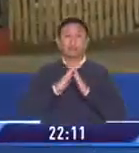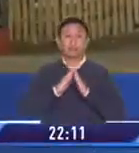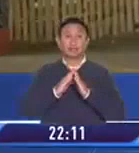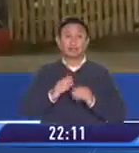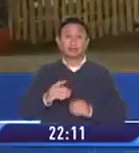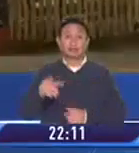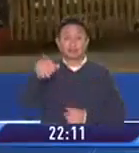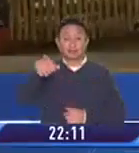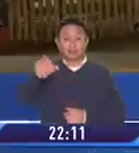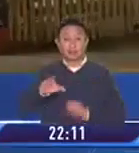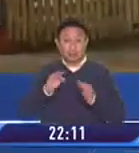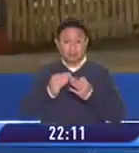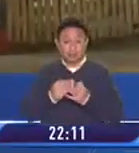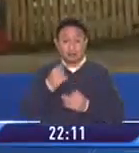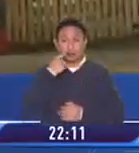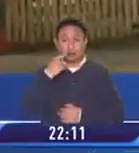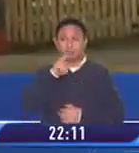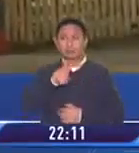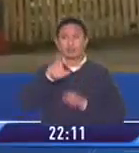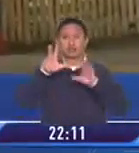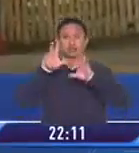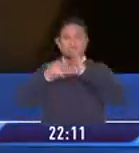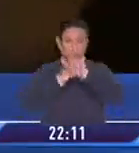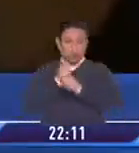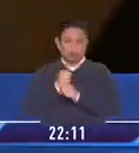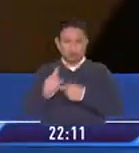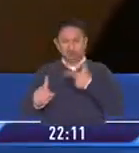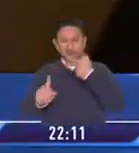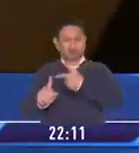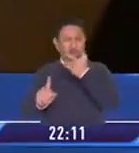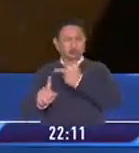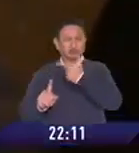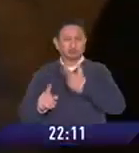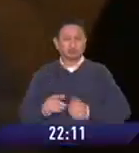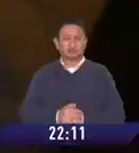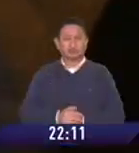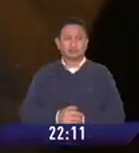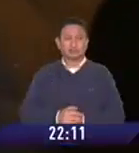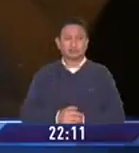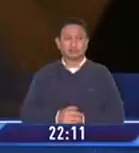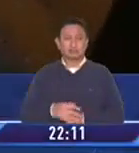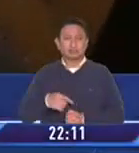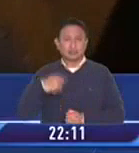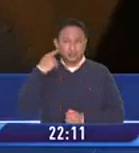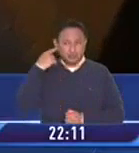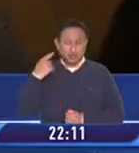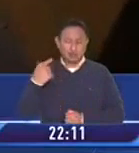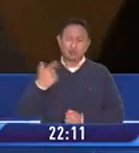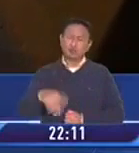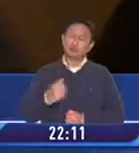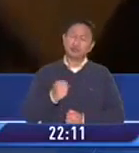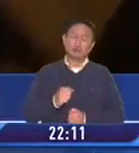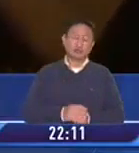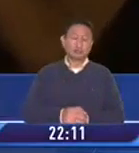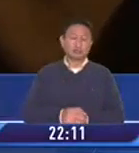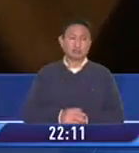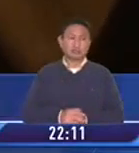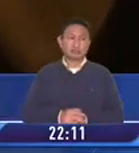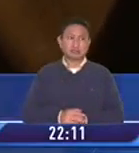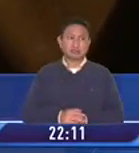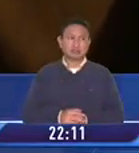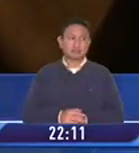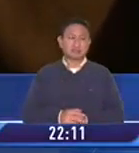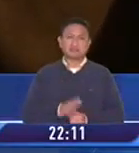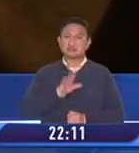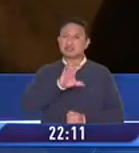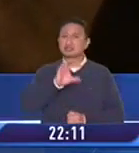acribillar frente a su familia a un hombre de 28 años de edad. Yo escuchamos los otros, una balacera terrible, sí, que era como más o menos unos